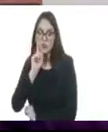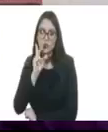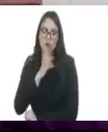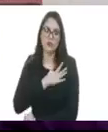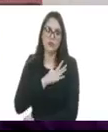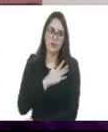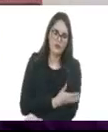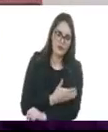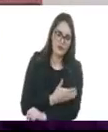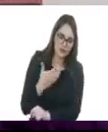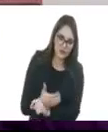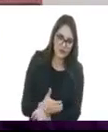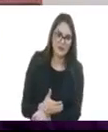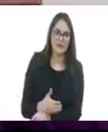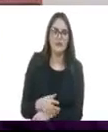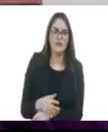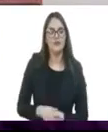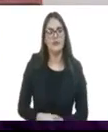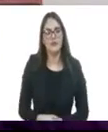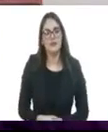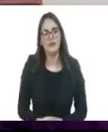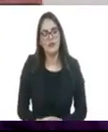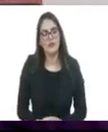se convirtieron en mis compañeras,